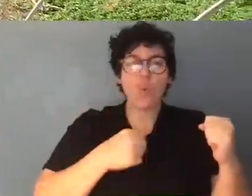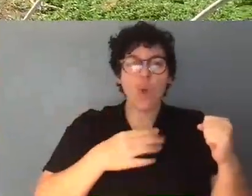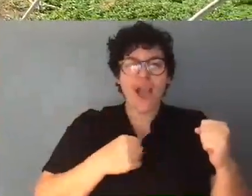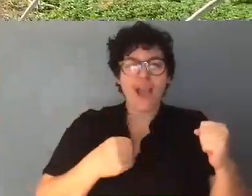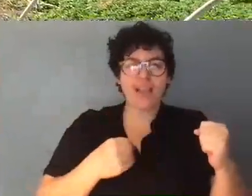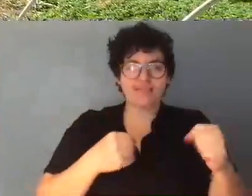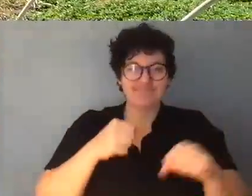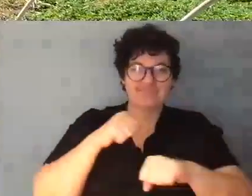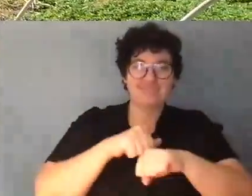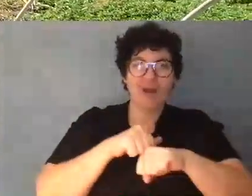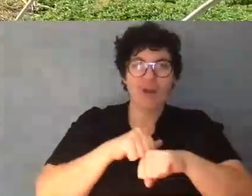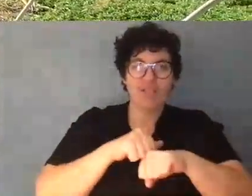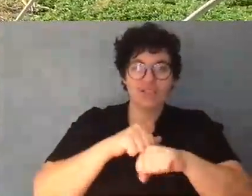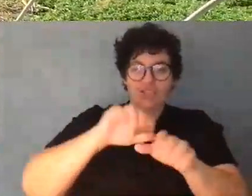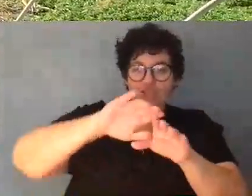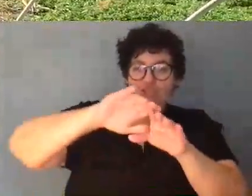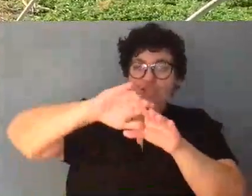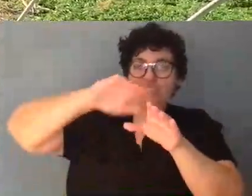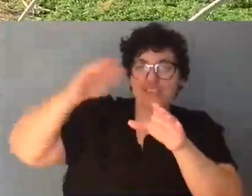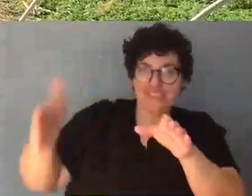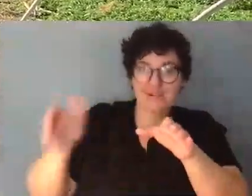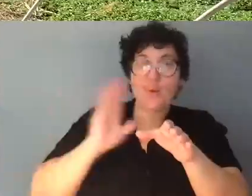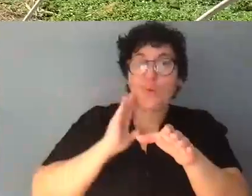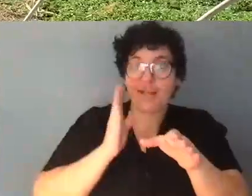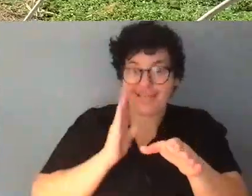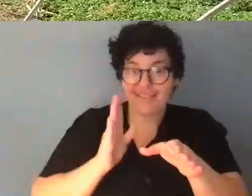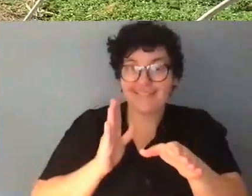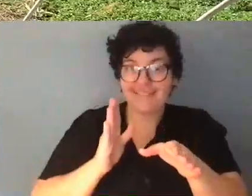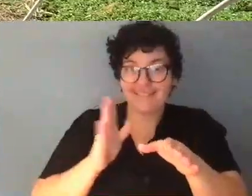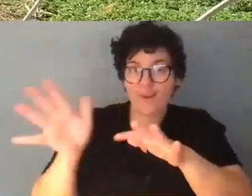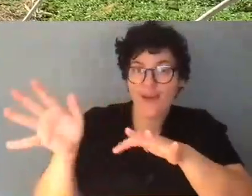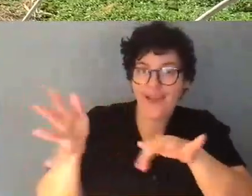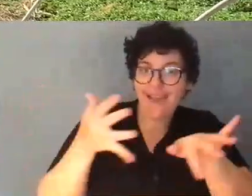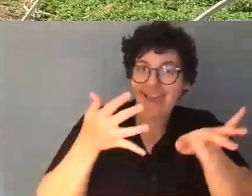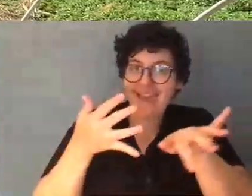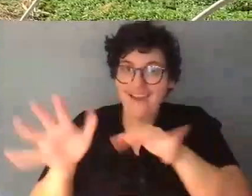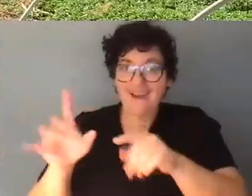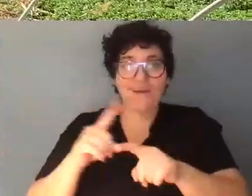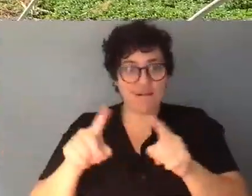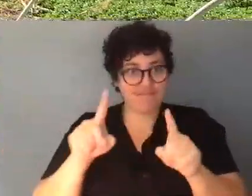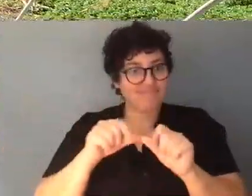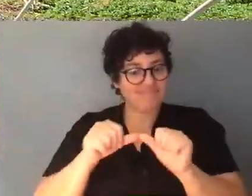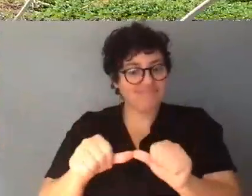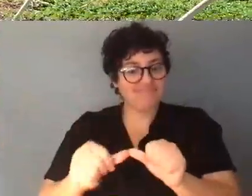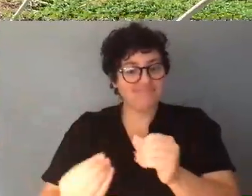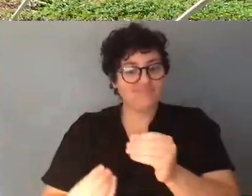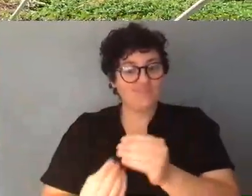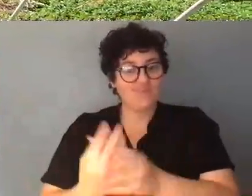blanca, para que filtre el aire, pero no tanto, y el sol también, pero no tanto. Entonces,